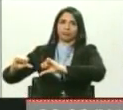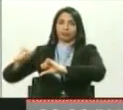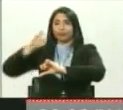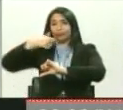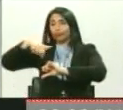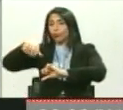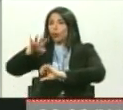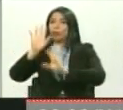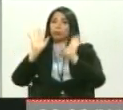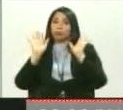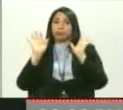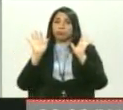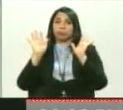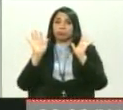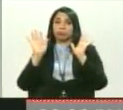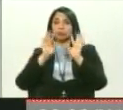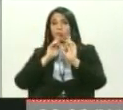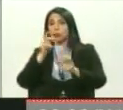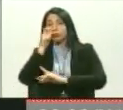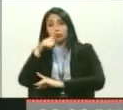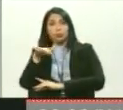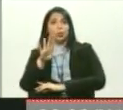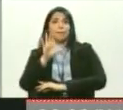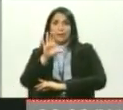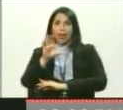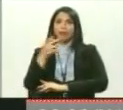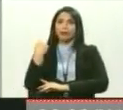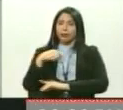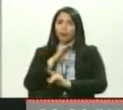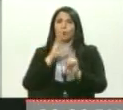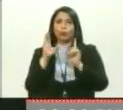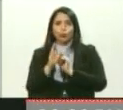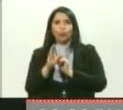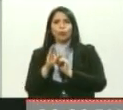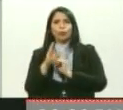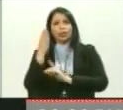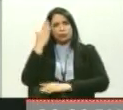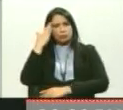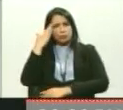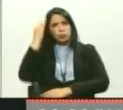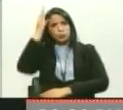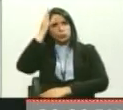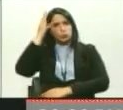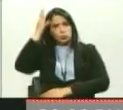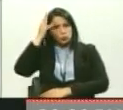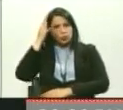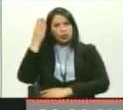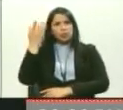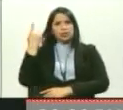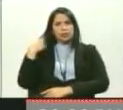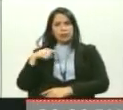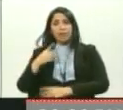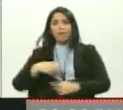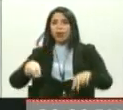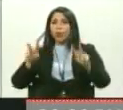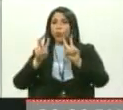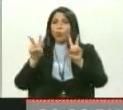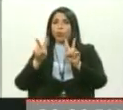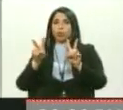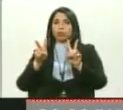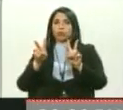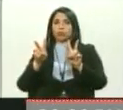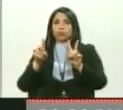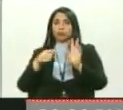Diosdado. Este es una patria que tiene cultura, que tiene conocimiento, que tiene conciencia, que tiene valores. Aquí está,